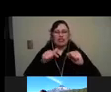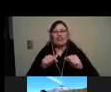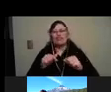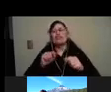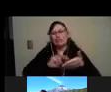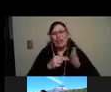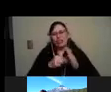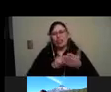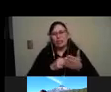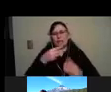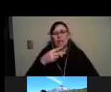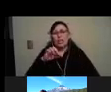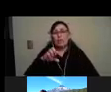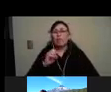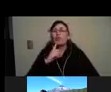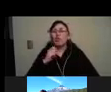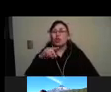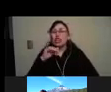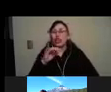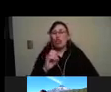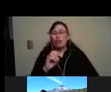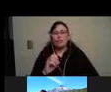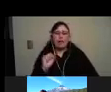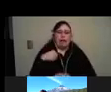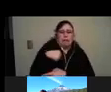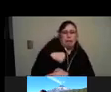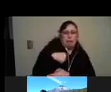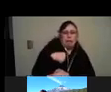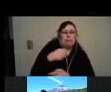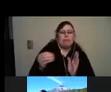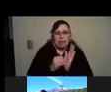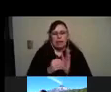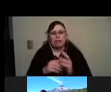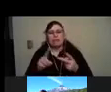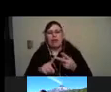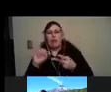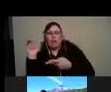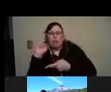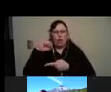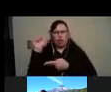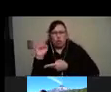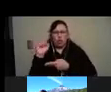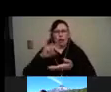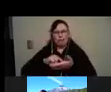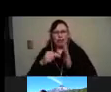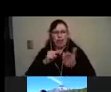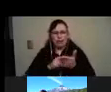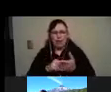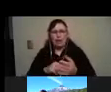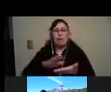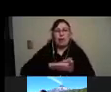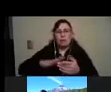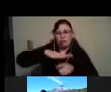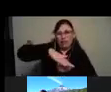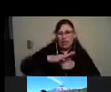a ser más hipotónico, va a ser más hipertónico o espástico, ¿cierto? Va a tener un trastorno de la postura con alteraciones de la respuesta de equilibrio